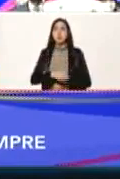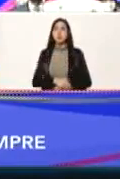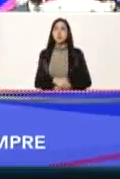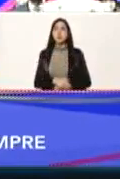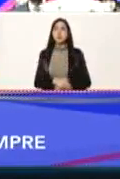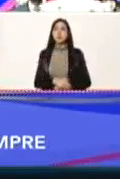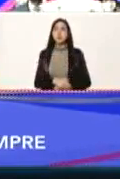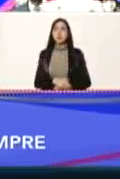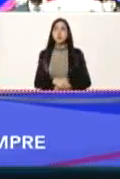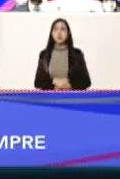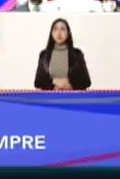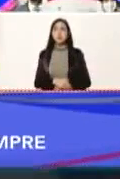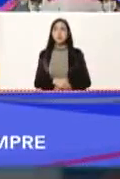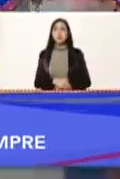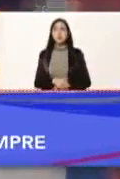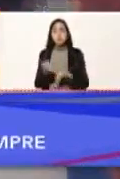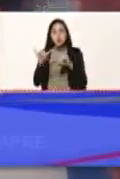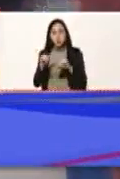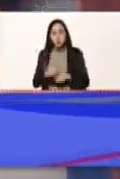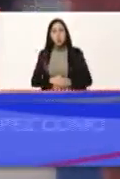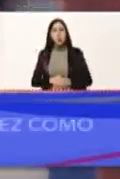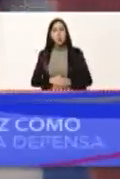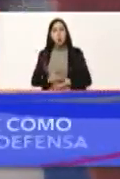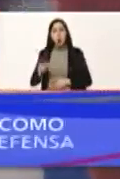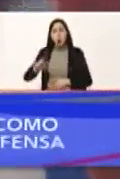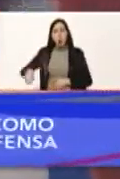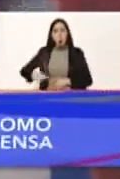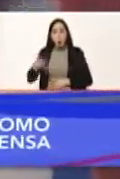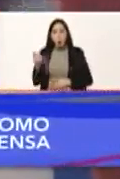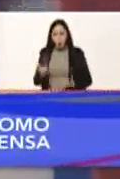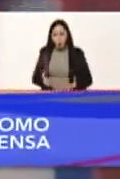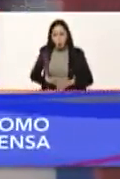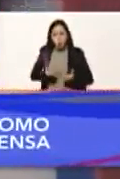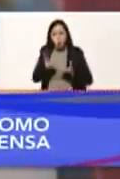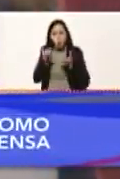Allí le entregué su sable